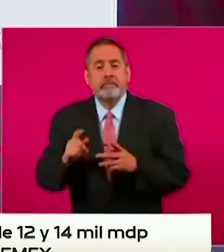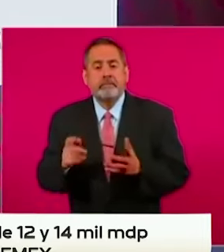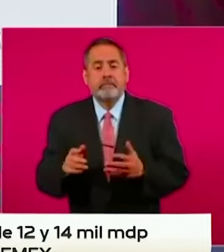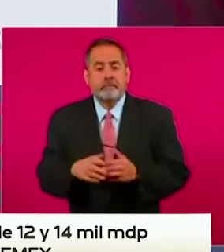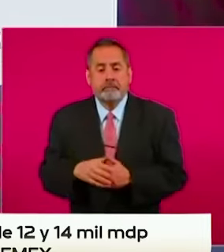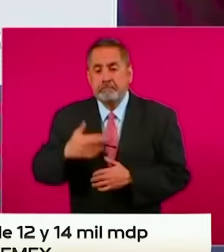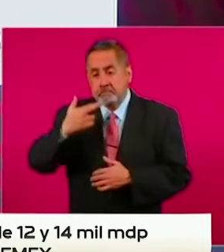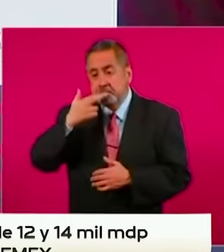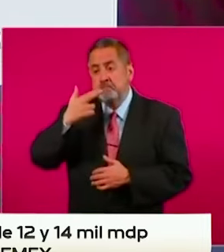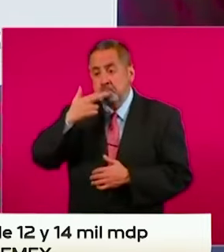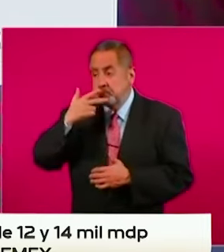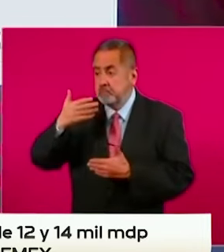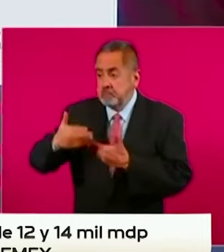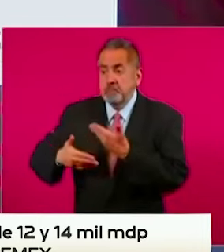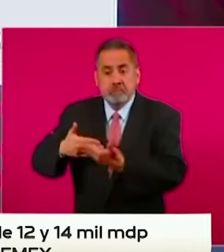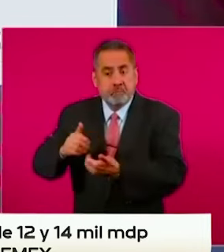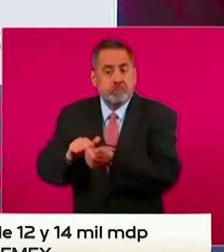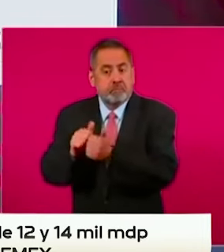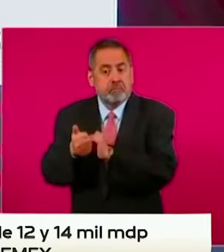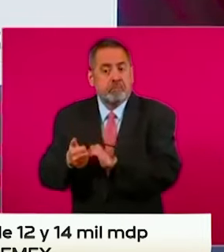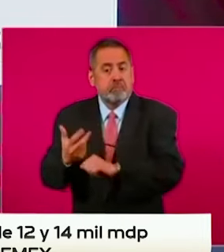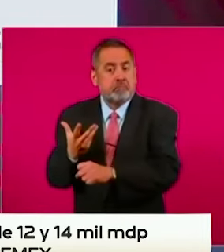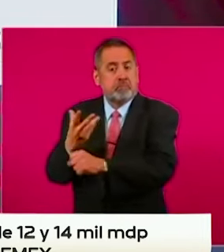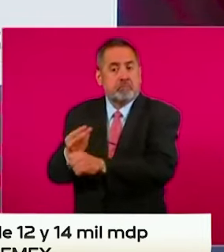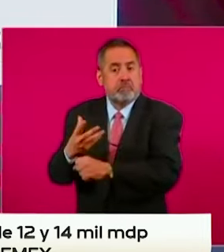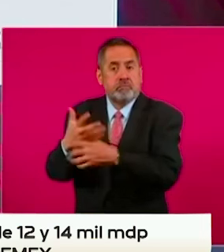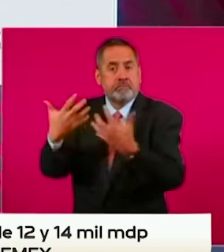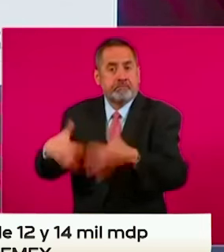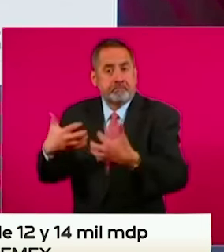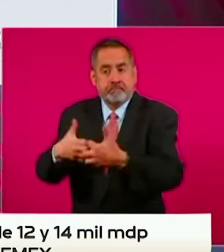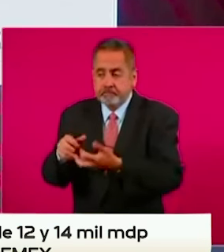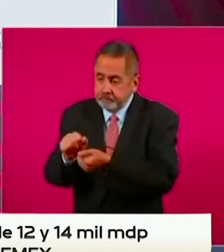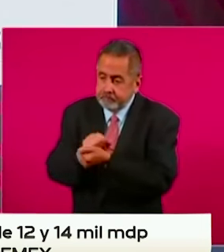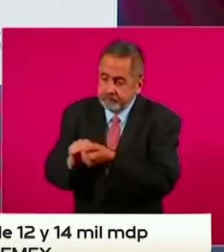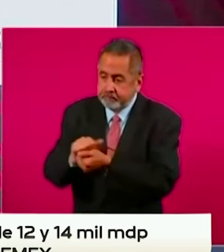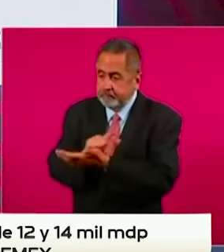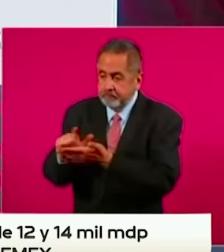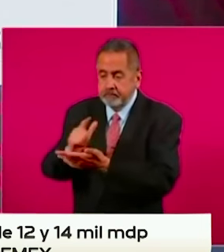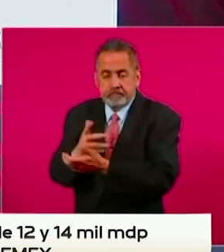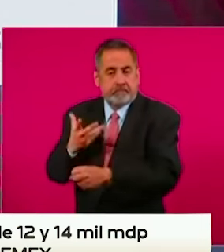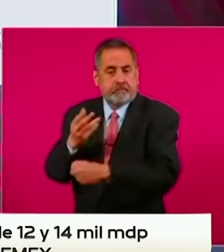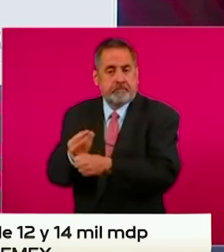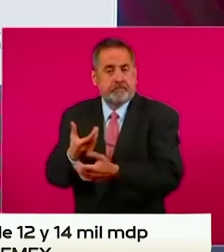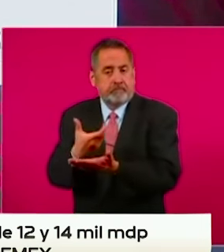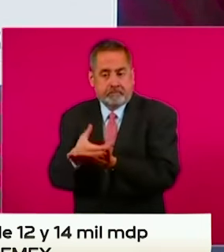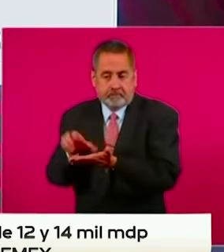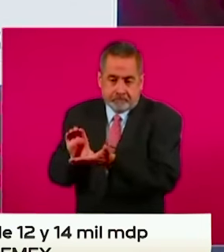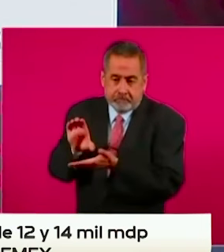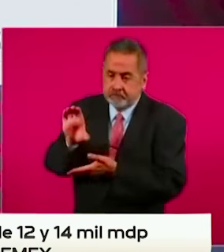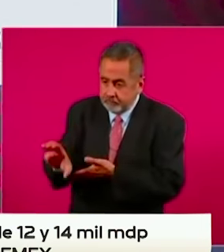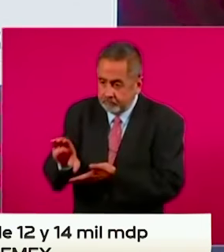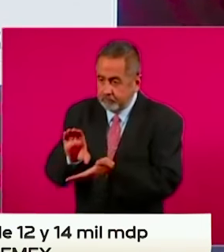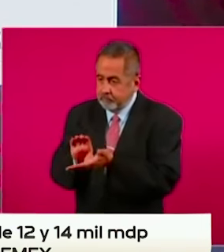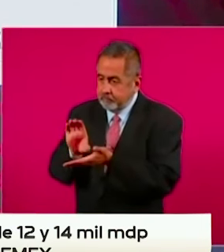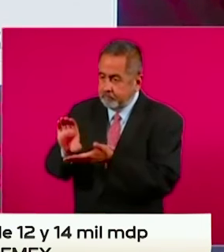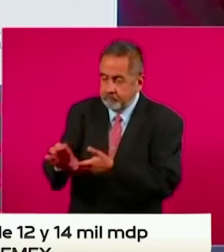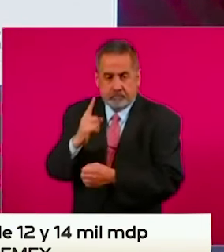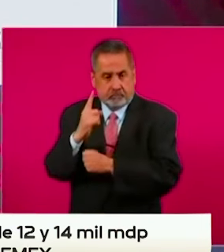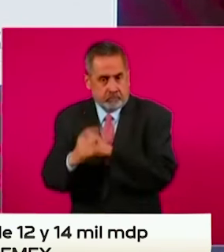a mejorar las días a invertir año con